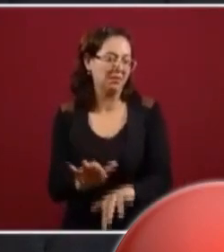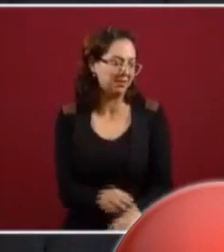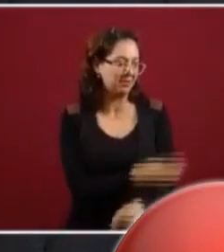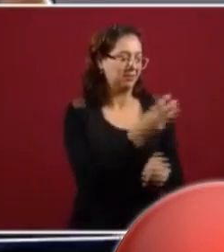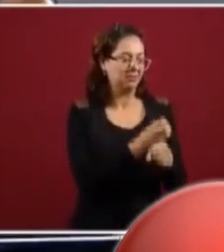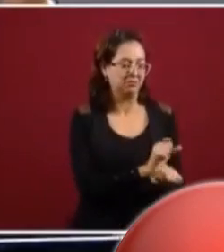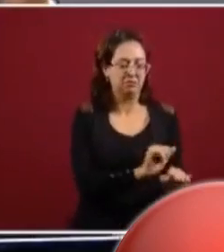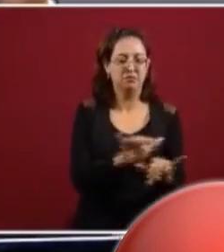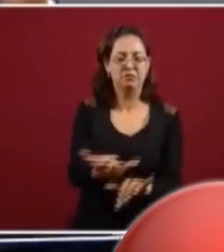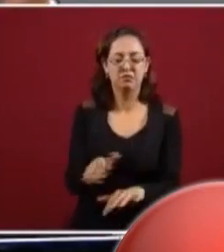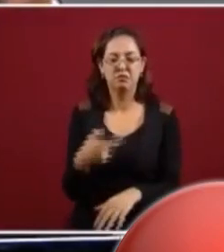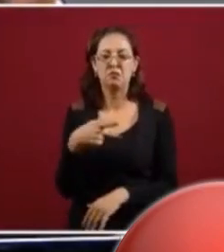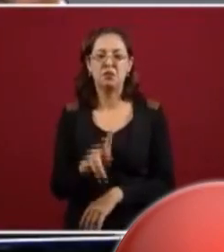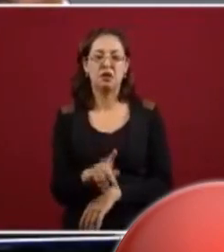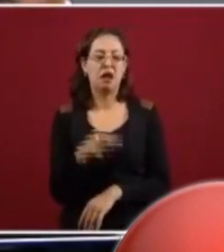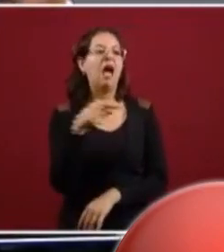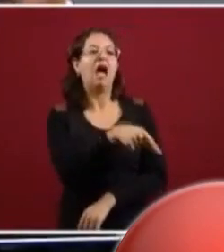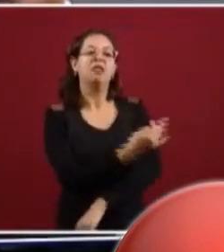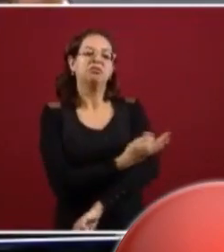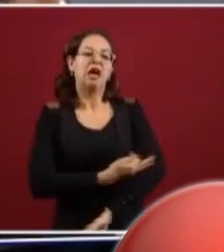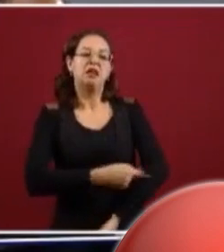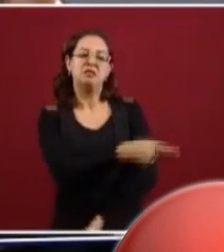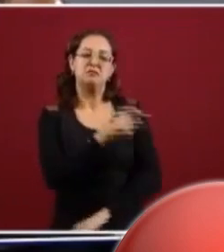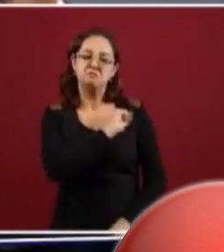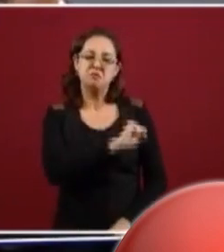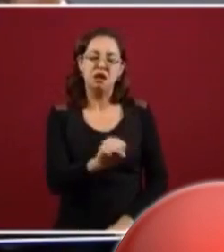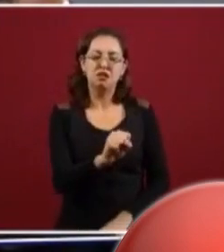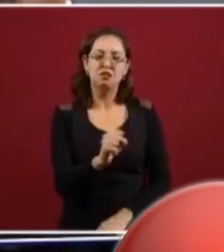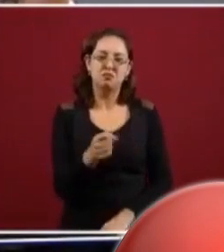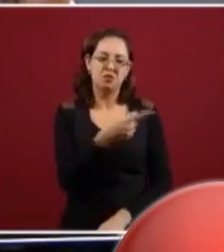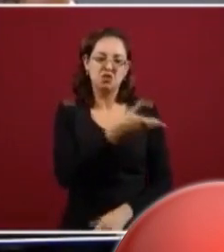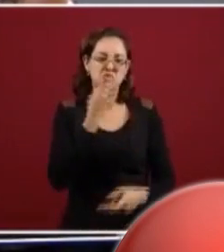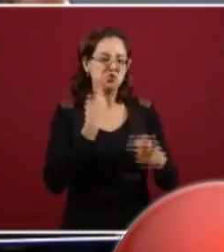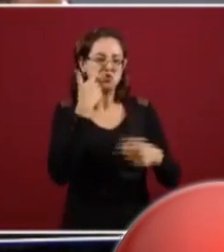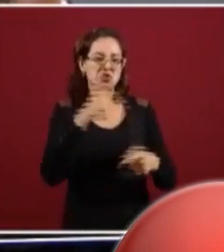Pero no hay mala voluntad, no hay mala fe